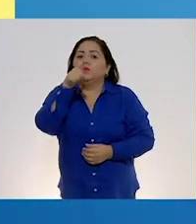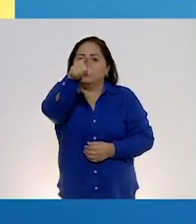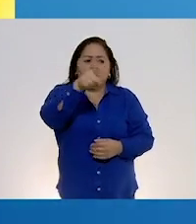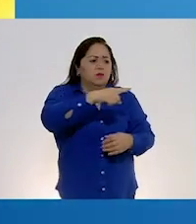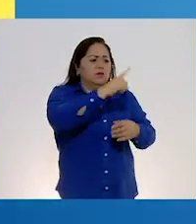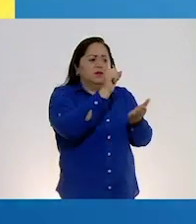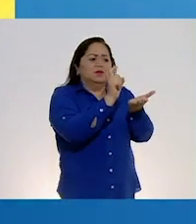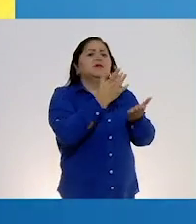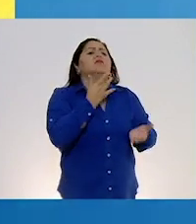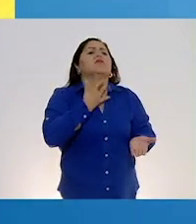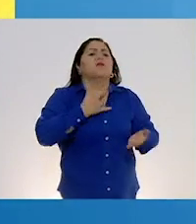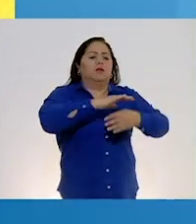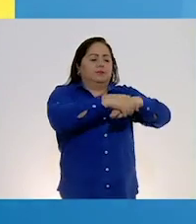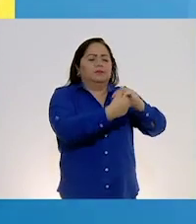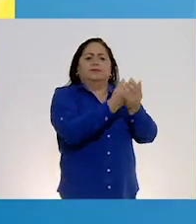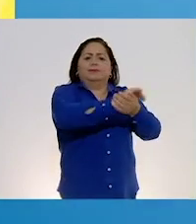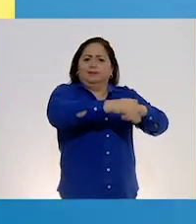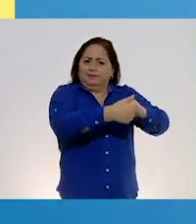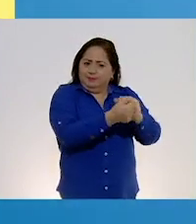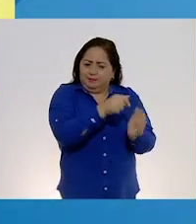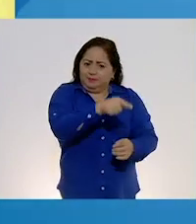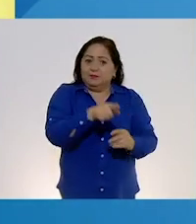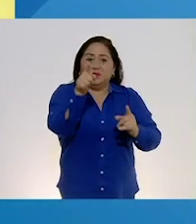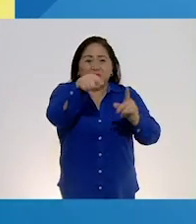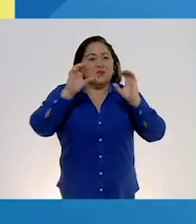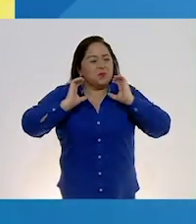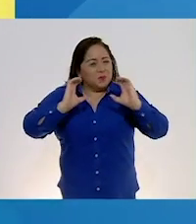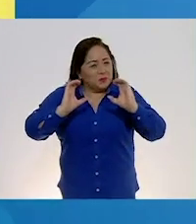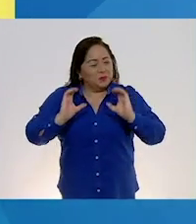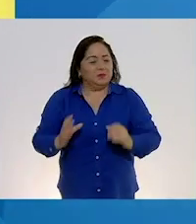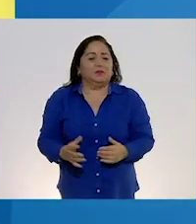usa desinfectantes a base de alcohol. ¡Cuídate!